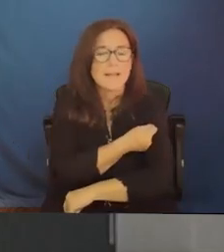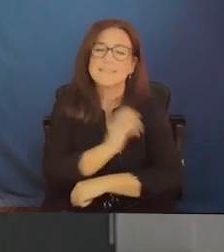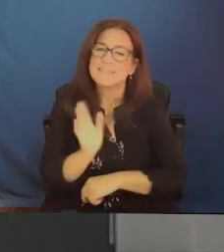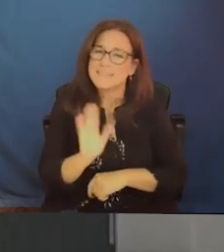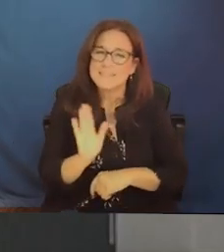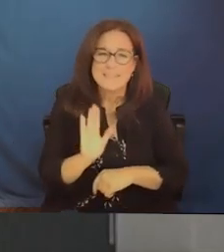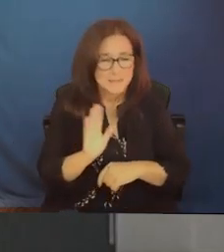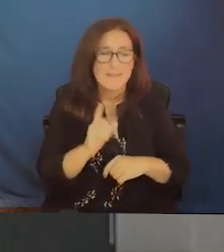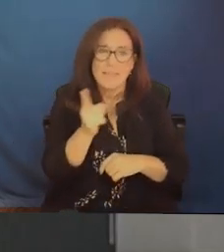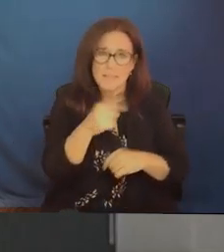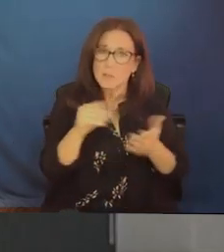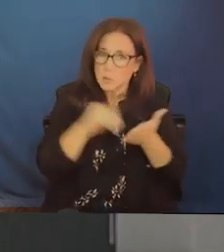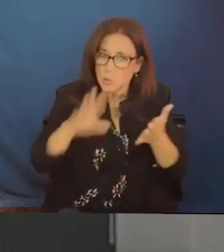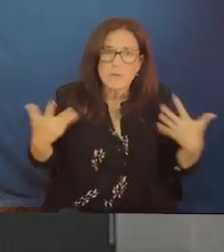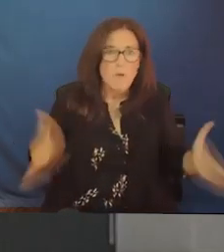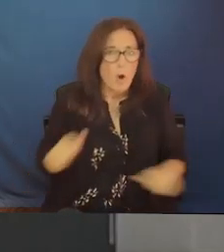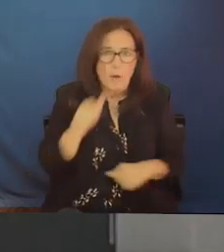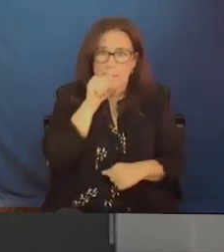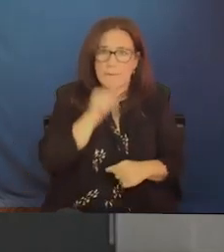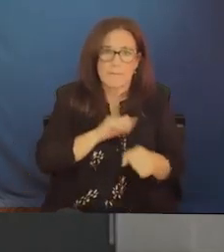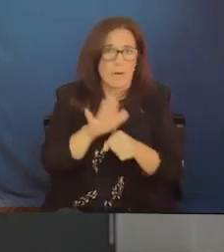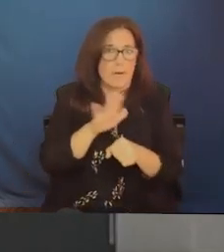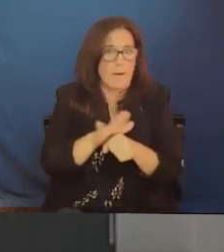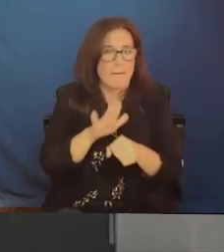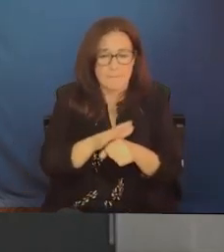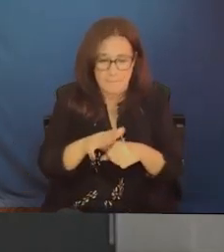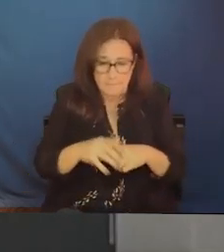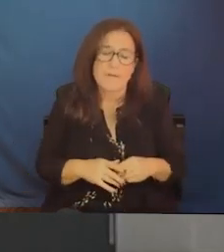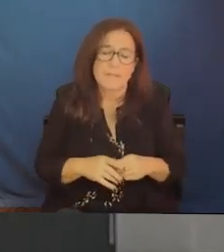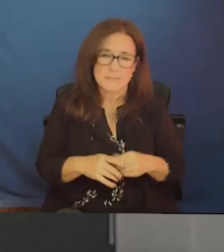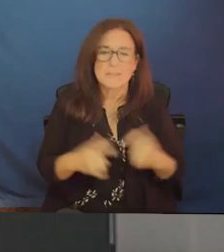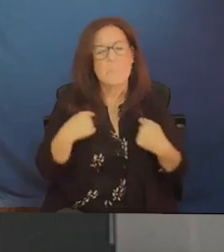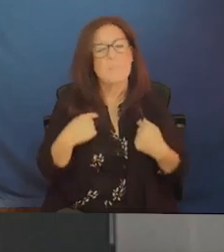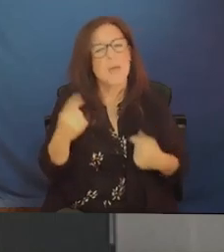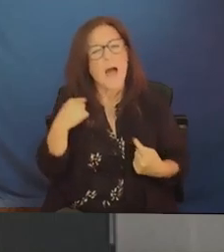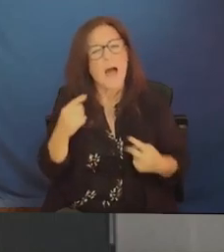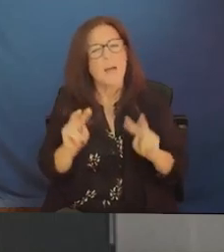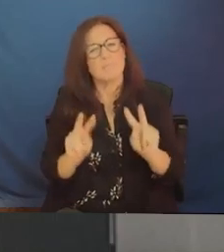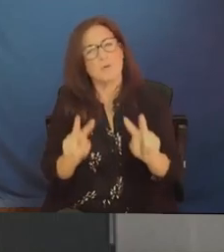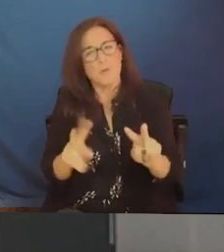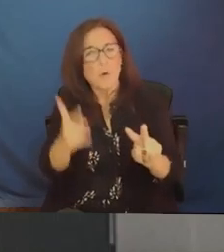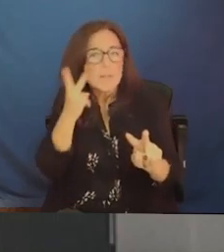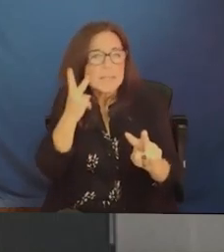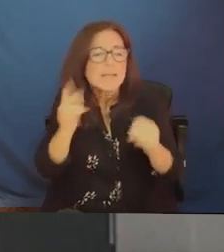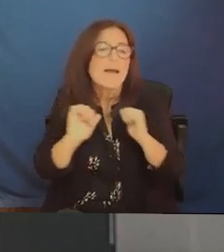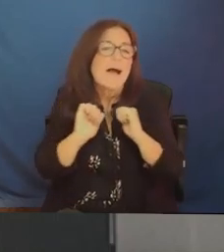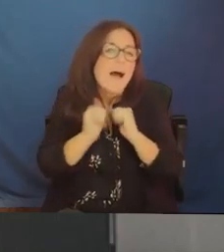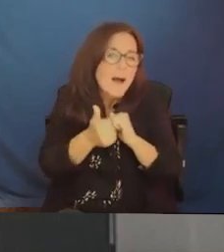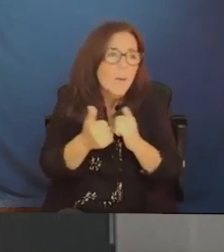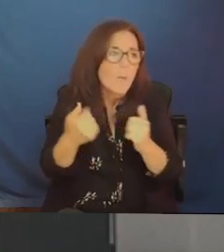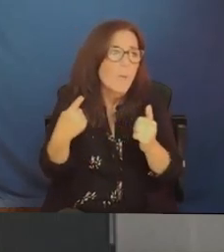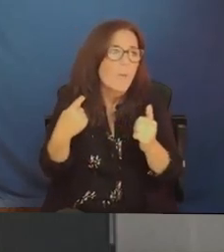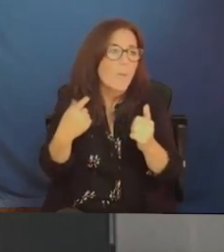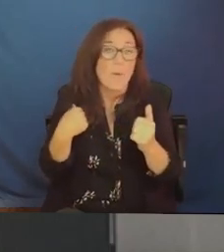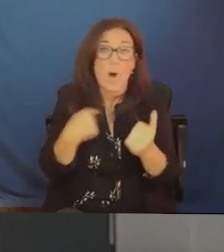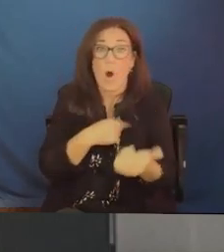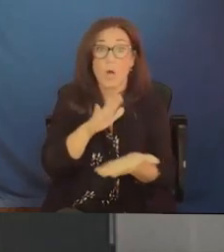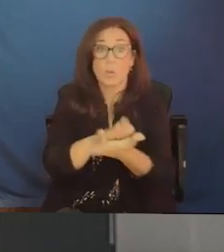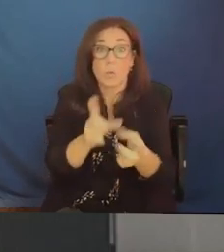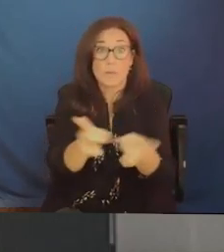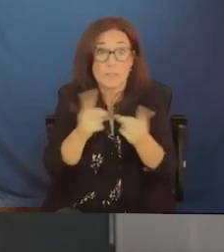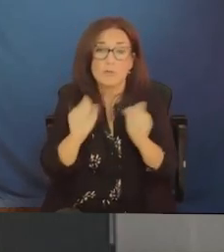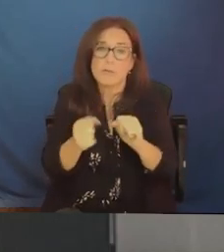durante esta pandemia así que espero ver lo que avanzar nuestro distrito para aumentar los índices de vacunación en